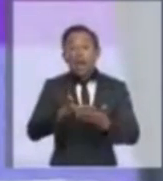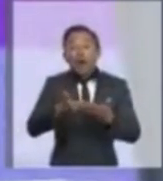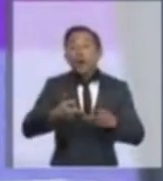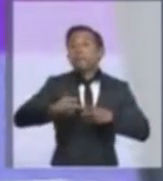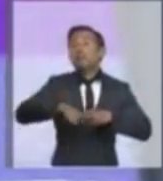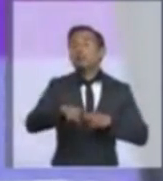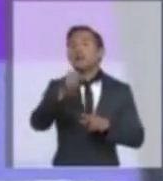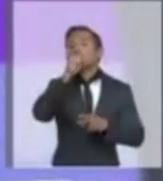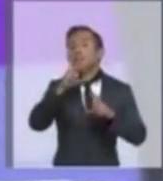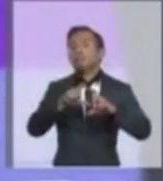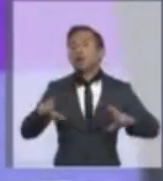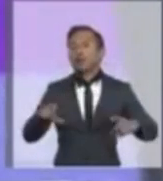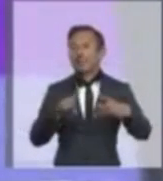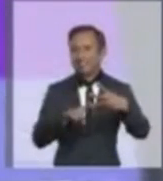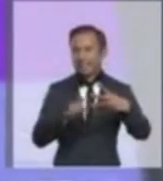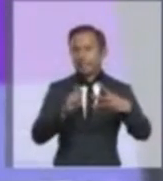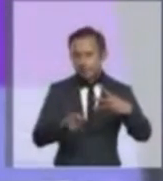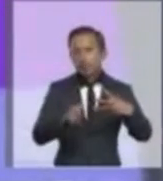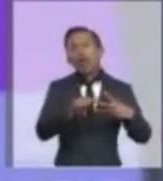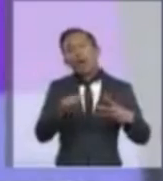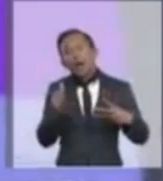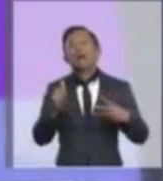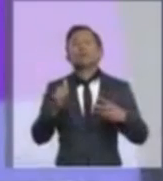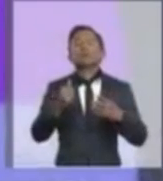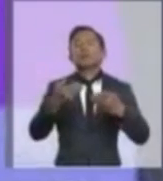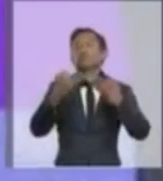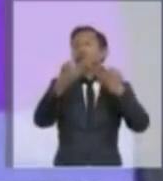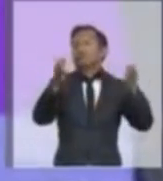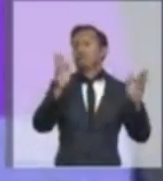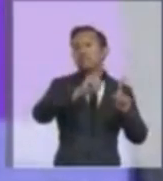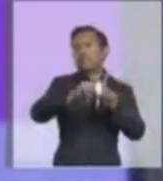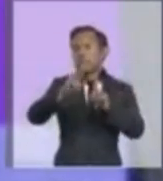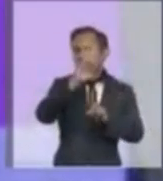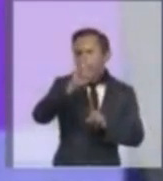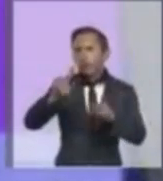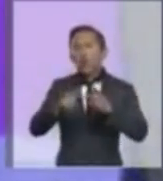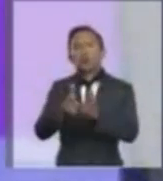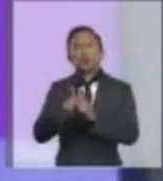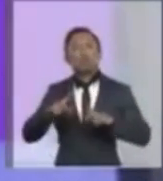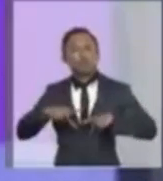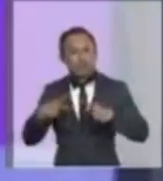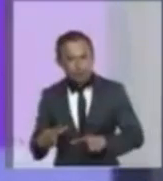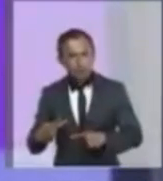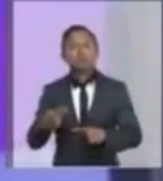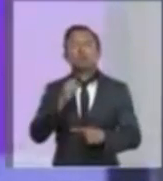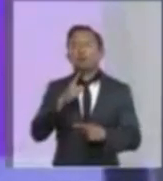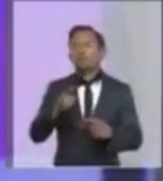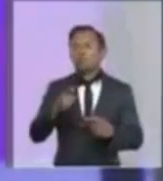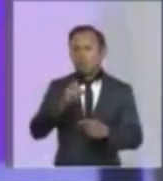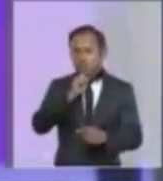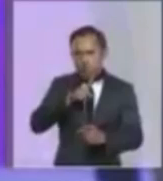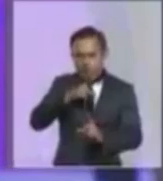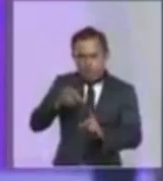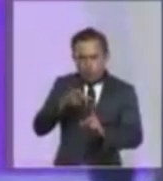pluralismo y grupos vulnerables. La misma dinámica de los bloques anteriores, una pregunta general para todos los candidatos y después preguntas en particular. La